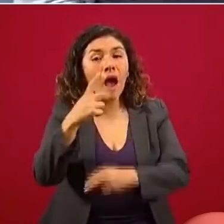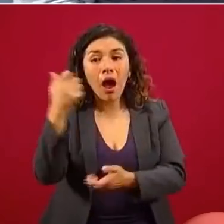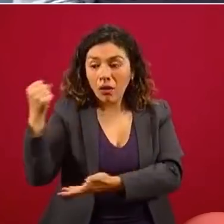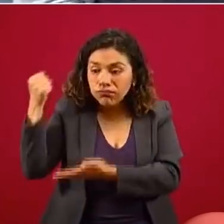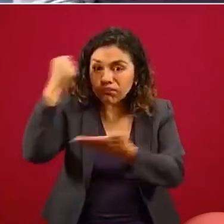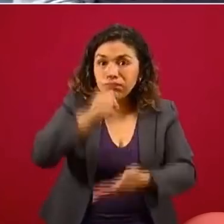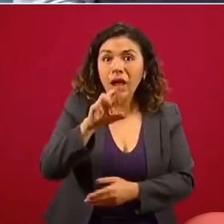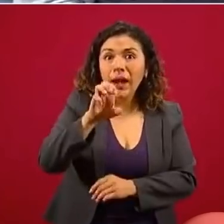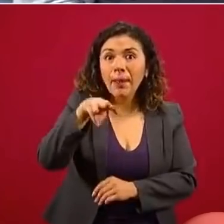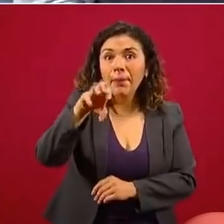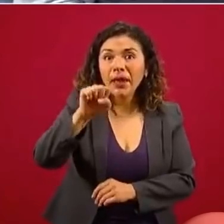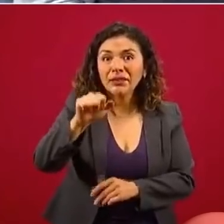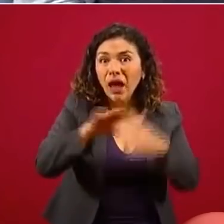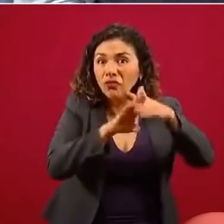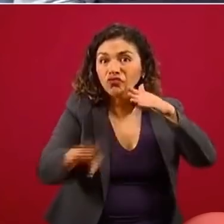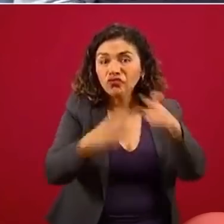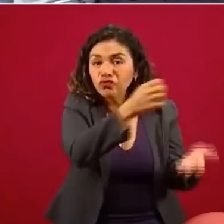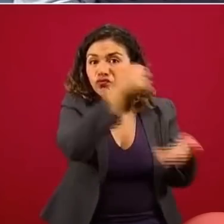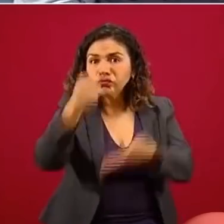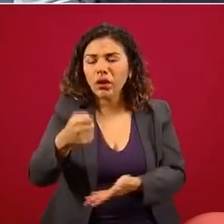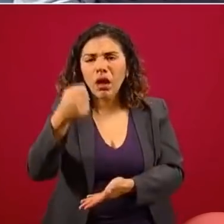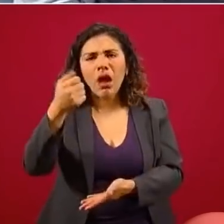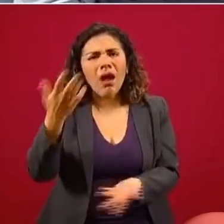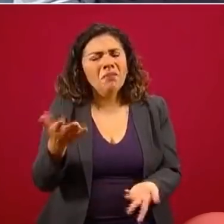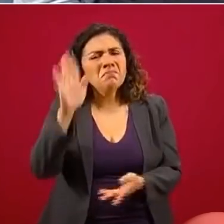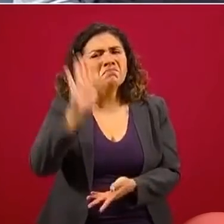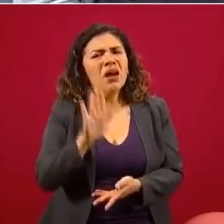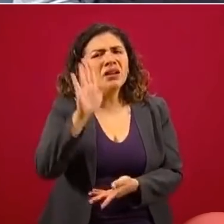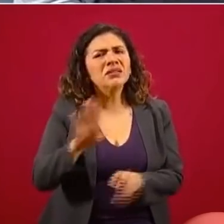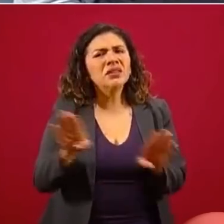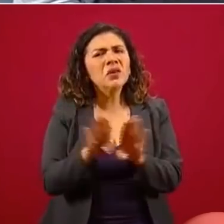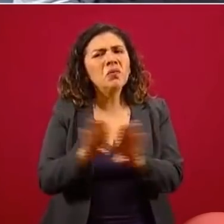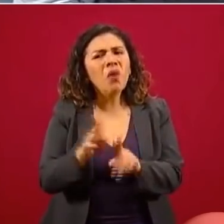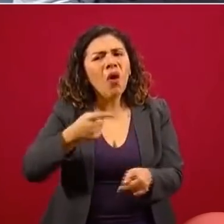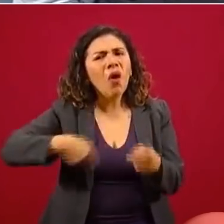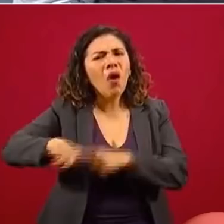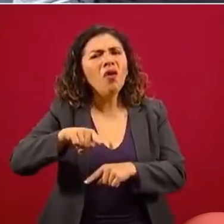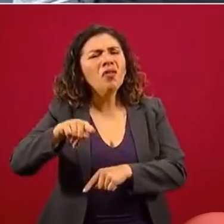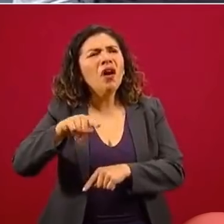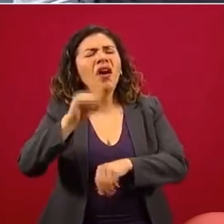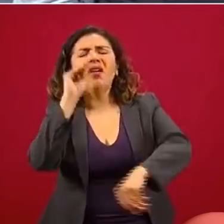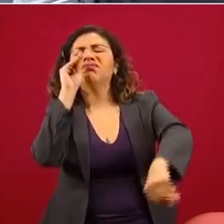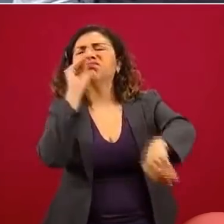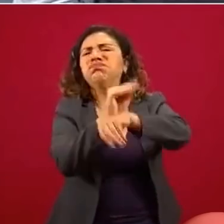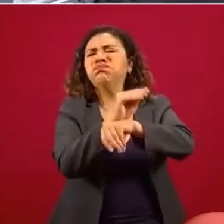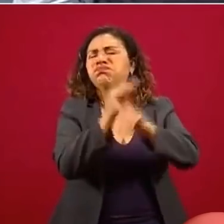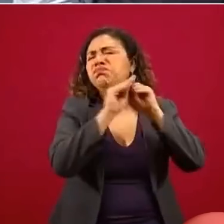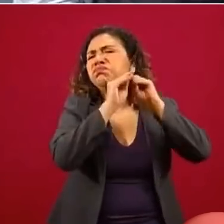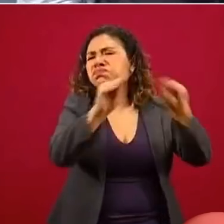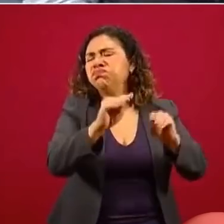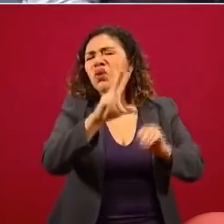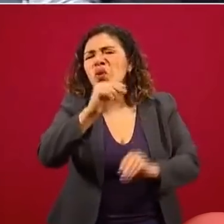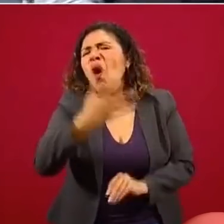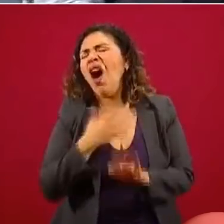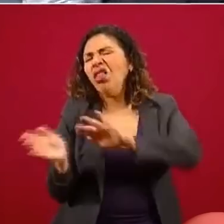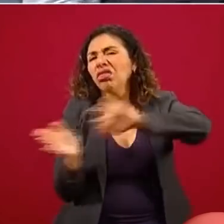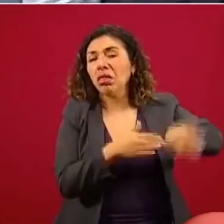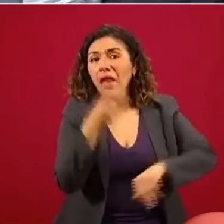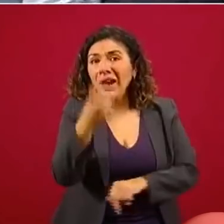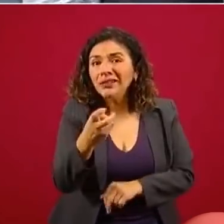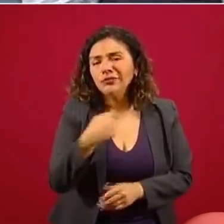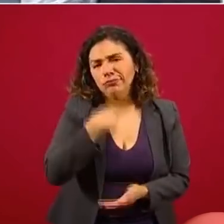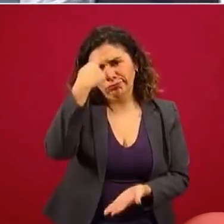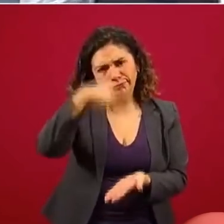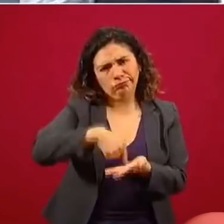de remesas y nosotros pareciera que no existen, que no están. Y yo creo que